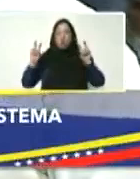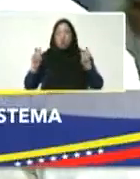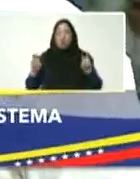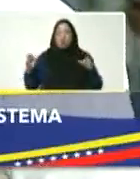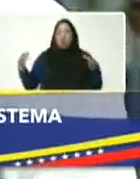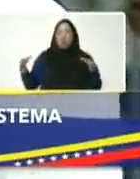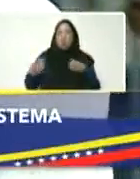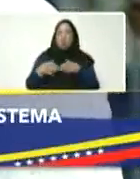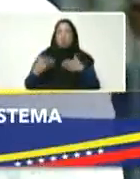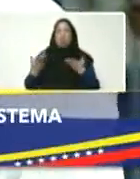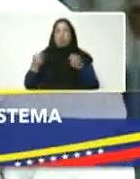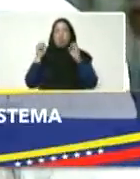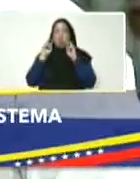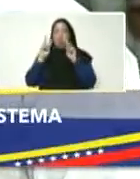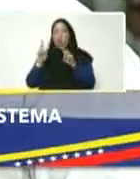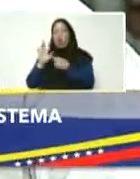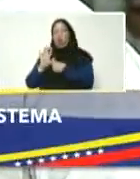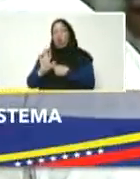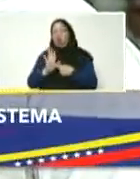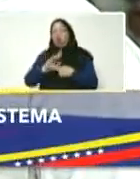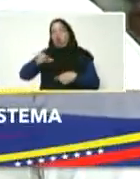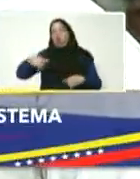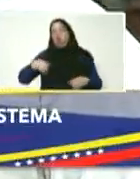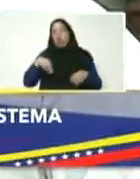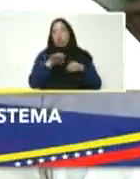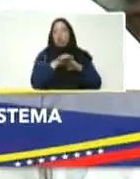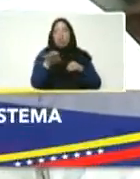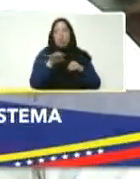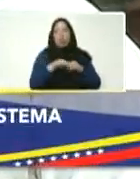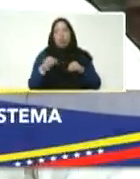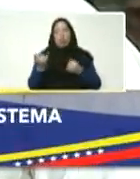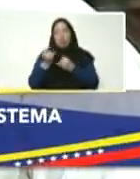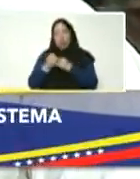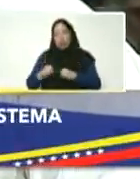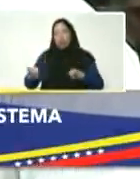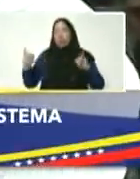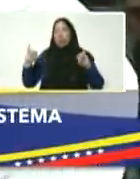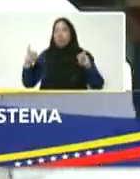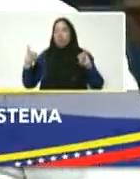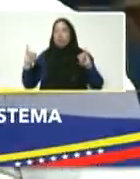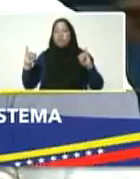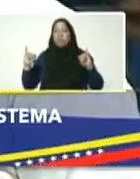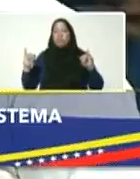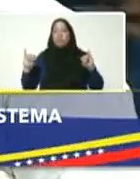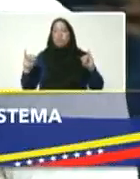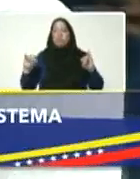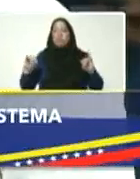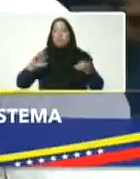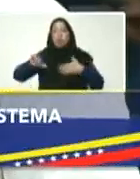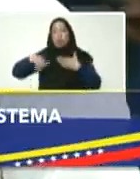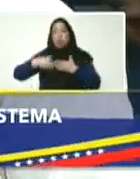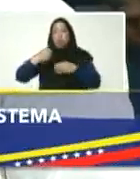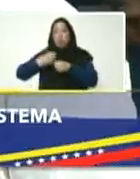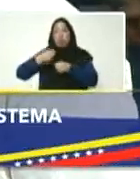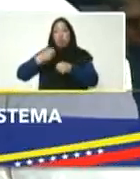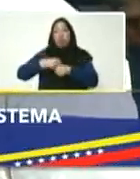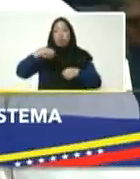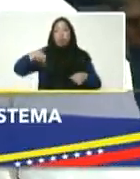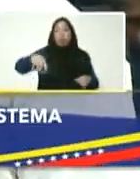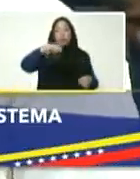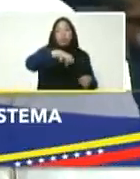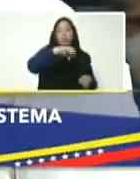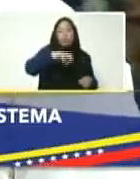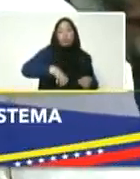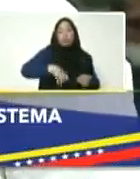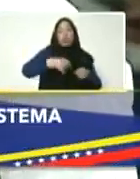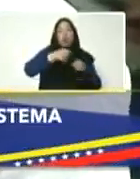pequeña muestra de lo que es nuestro municipio Independencia y que estamos desplegados en todo el territorio municipal. En